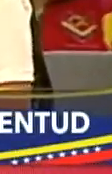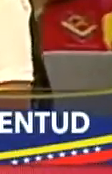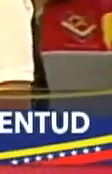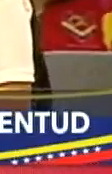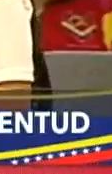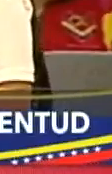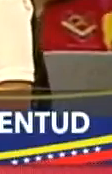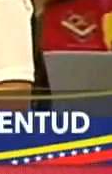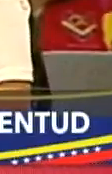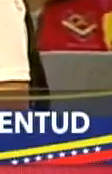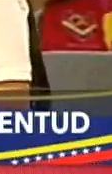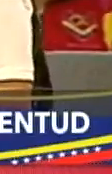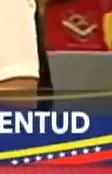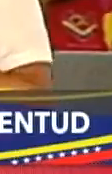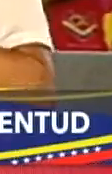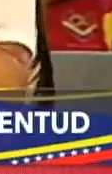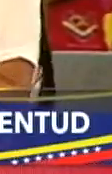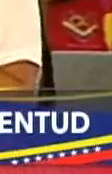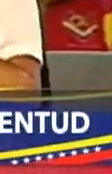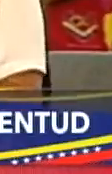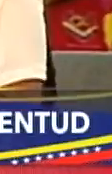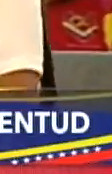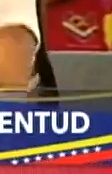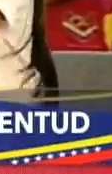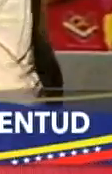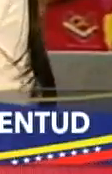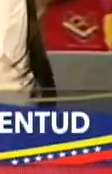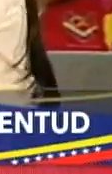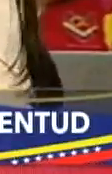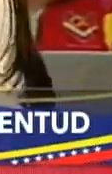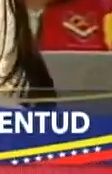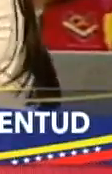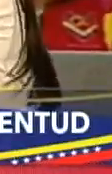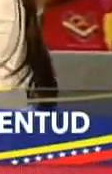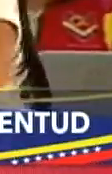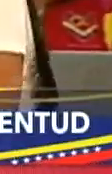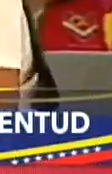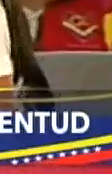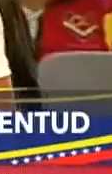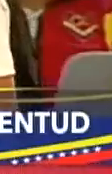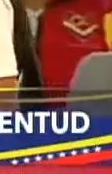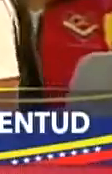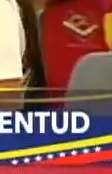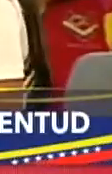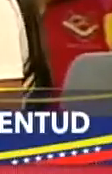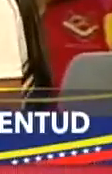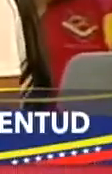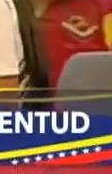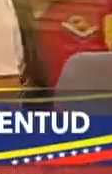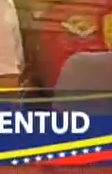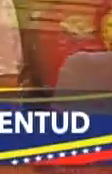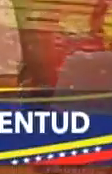la que usted nos dio el nombre además y nos dijo: Gran Misión Juventud Venezuela.